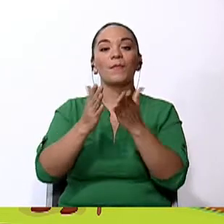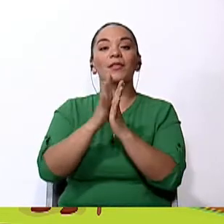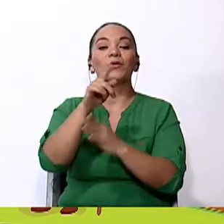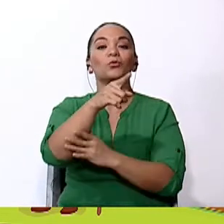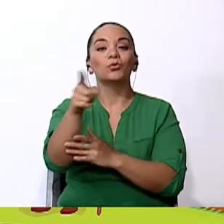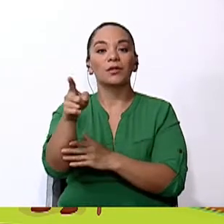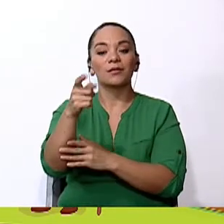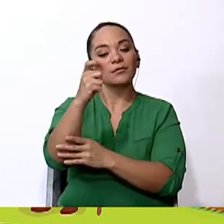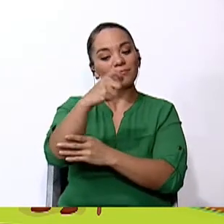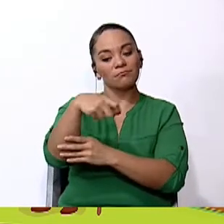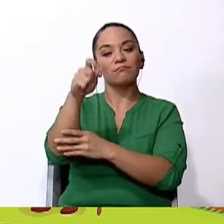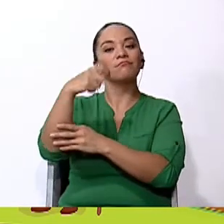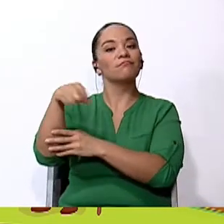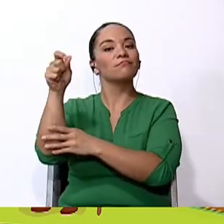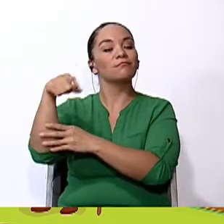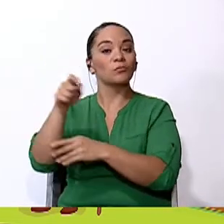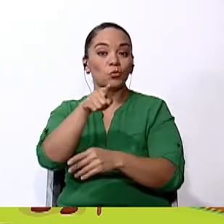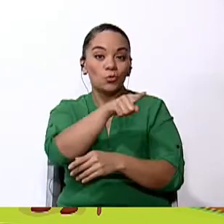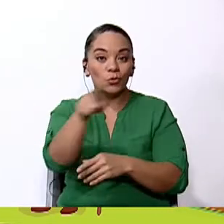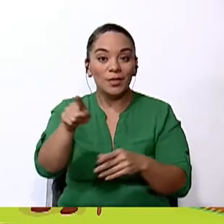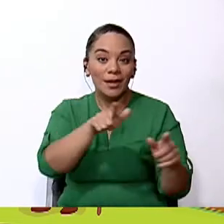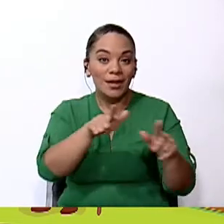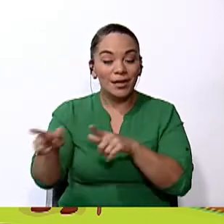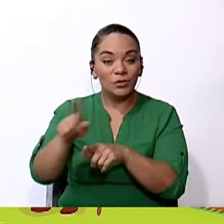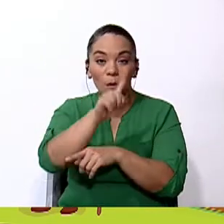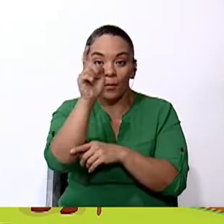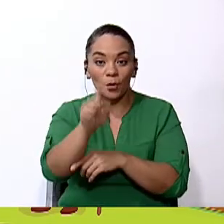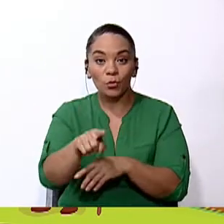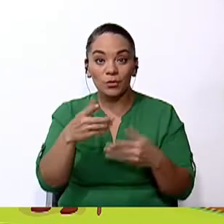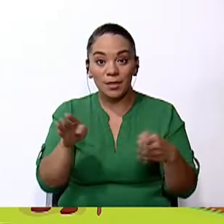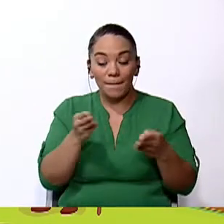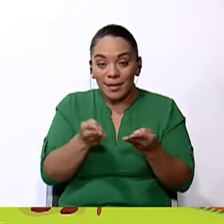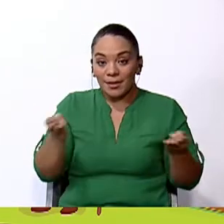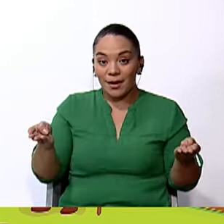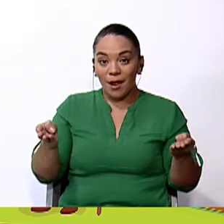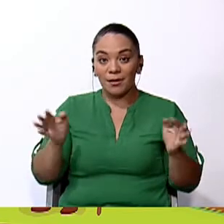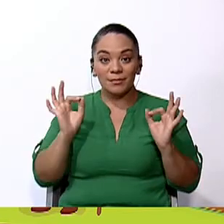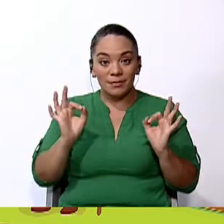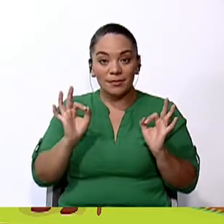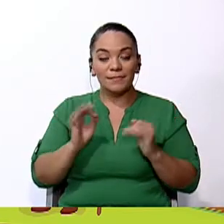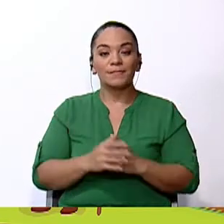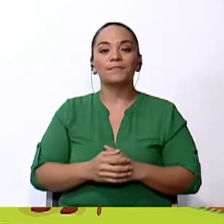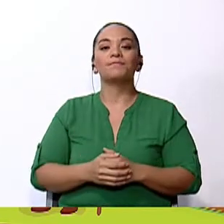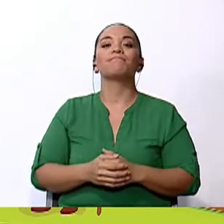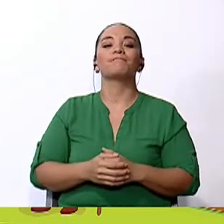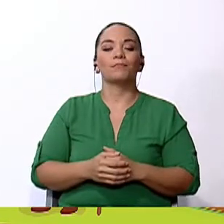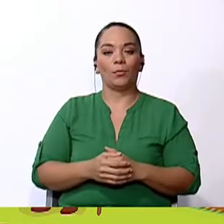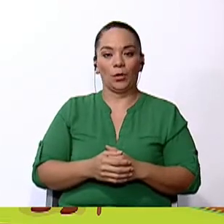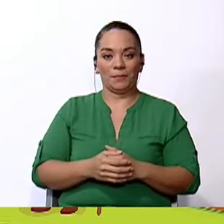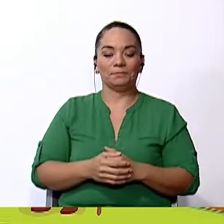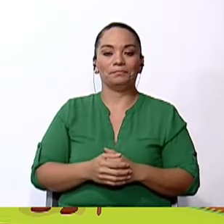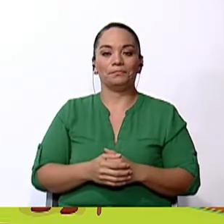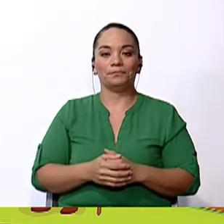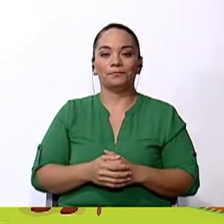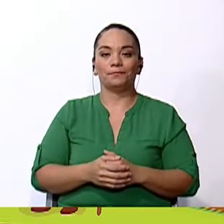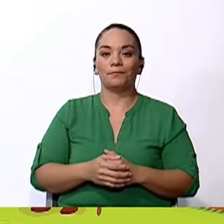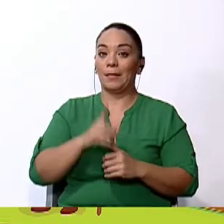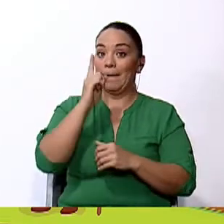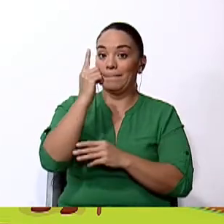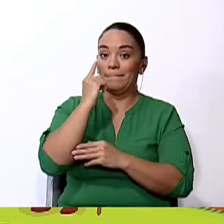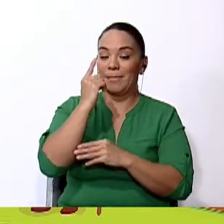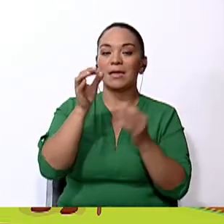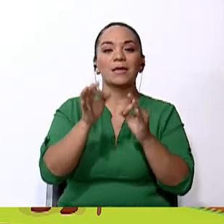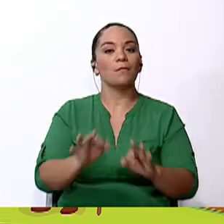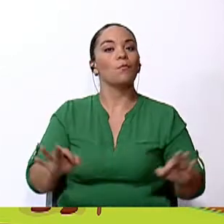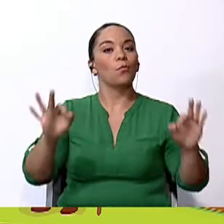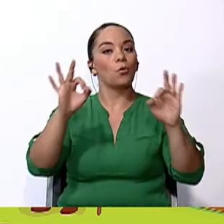hagan trazos. Así que están listos y listas con esos materiales ahí. Otra cosa muy importante, aprendida